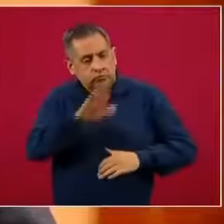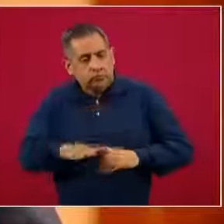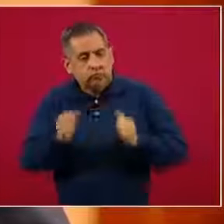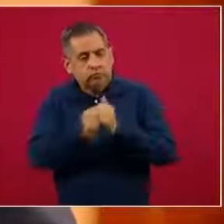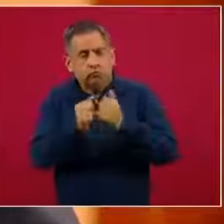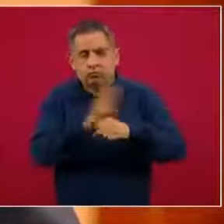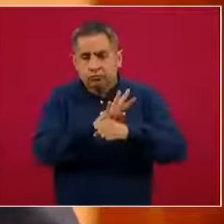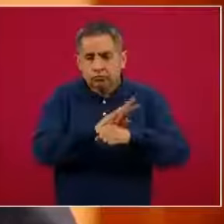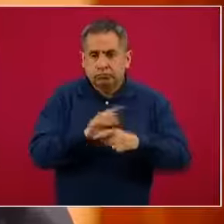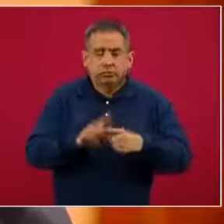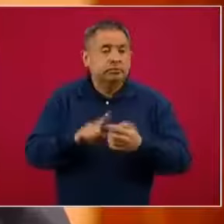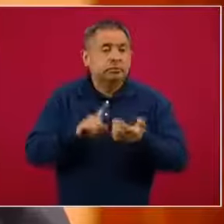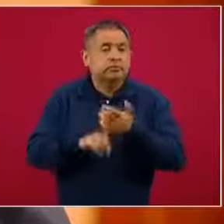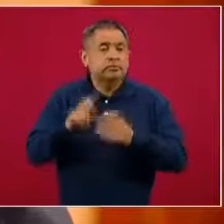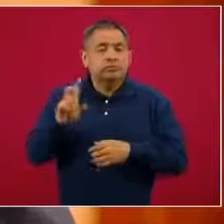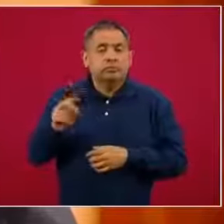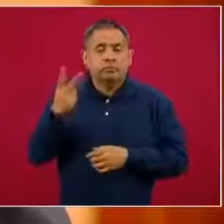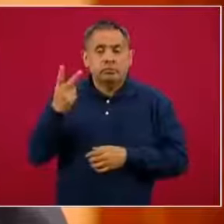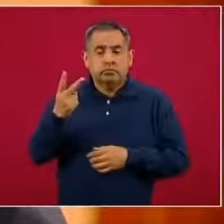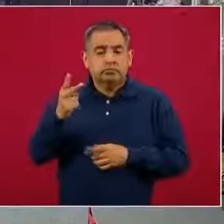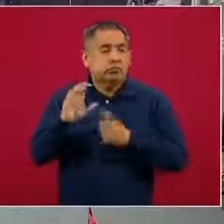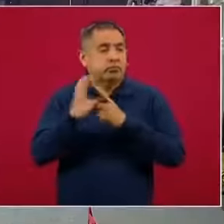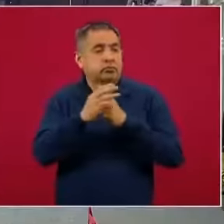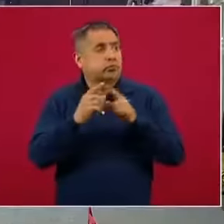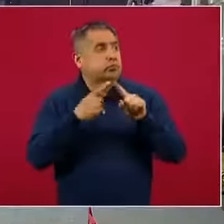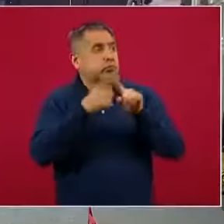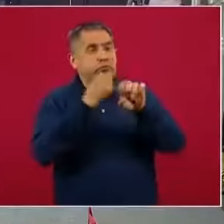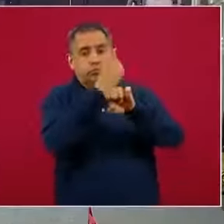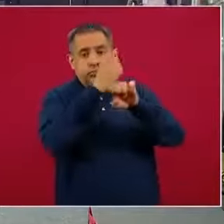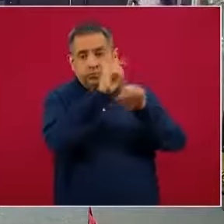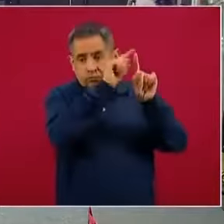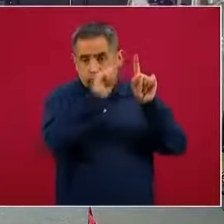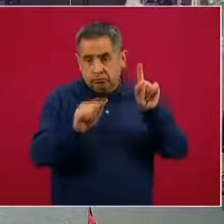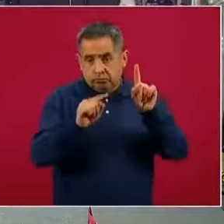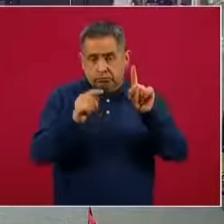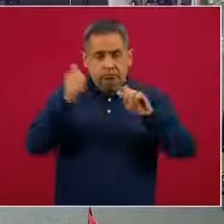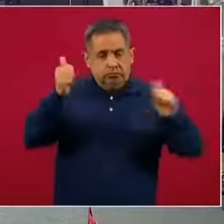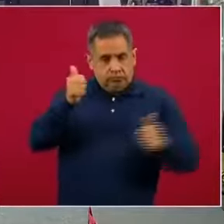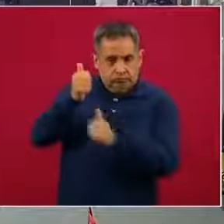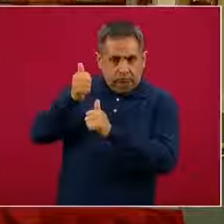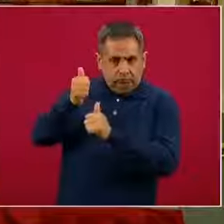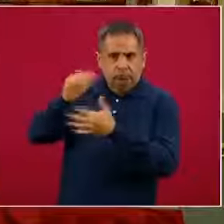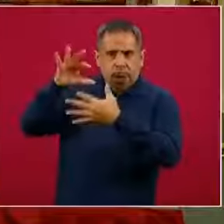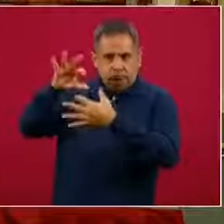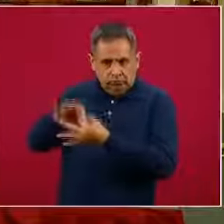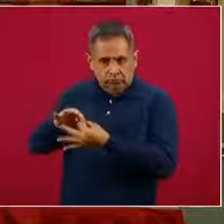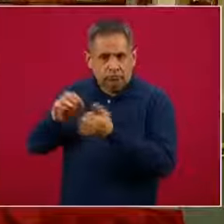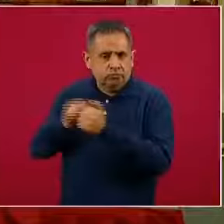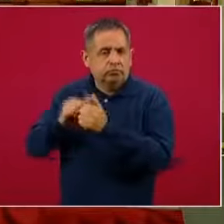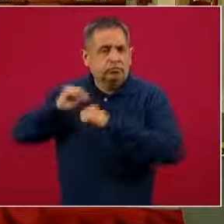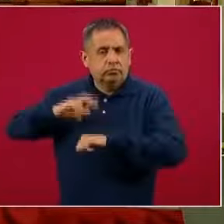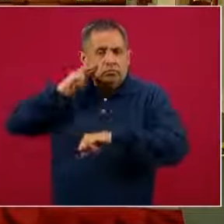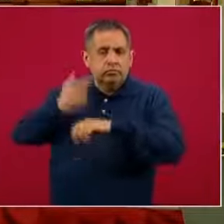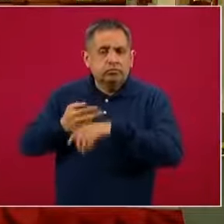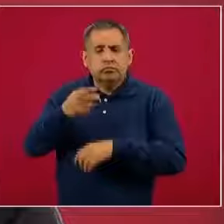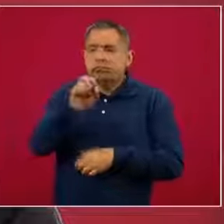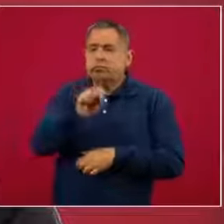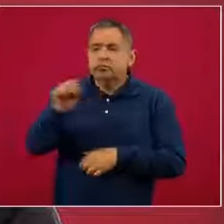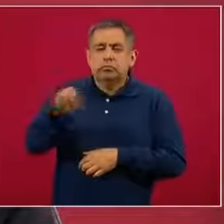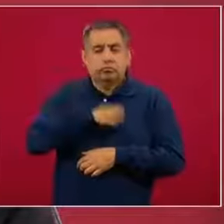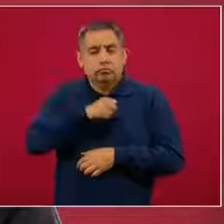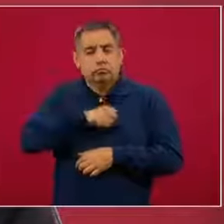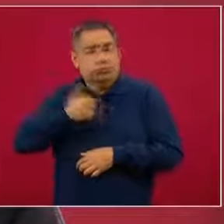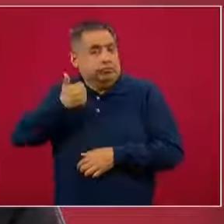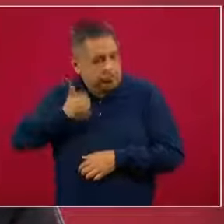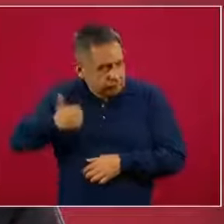y las 32 comisiones o direcciones estatales que dependen de la persona titular de la Secretaría de la Salud de